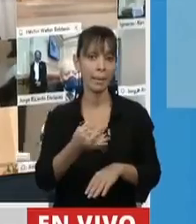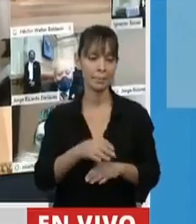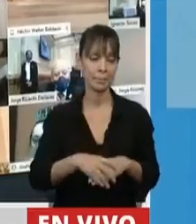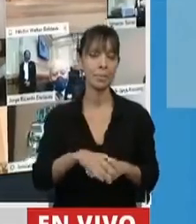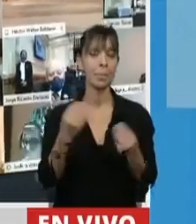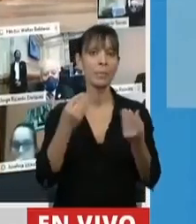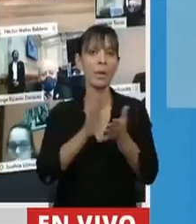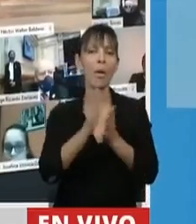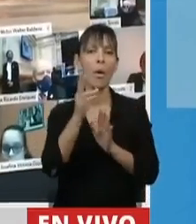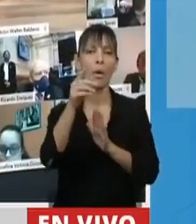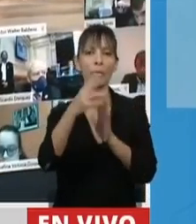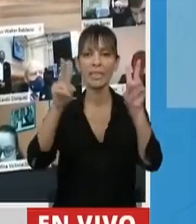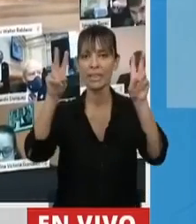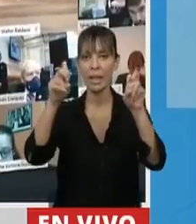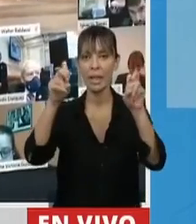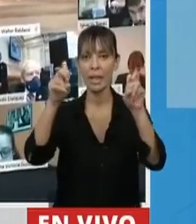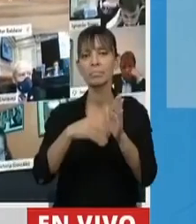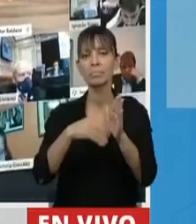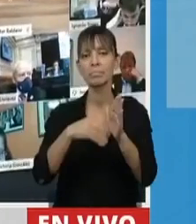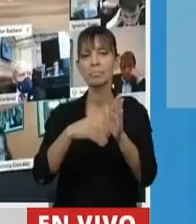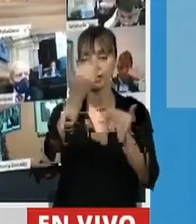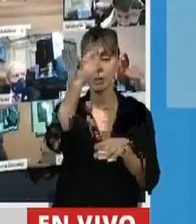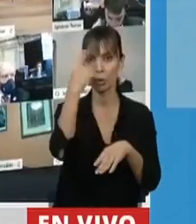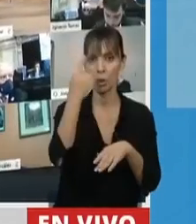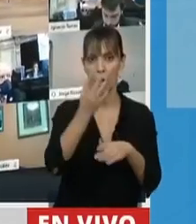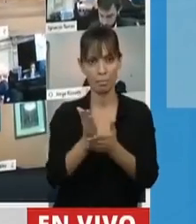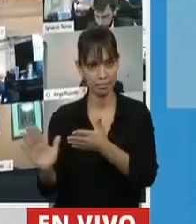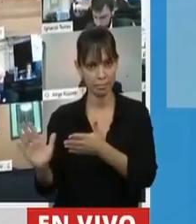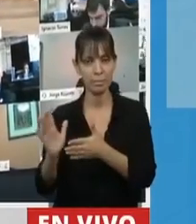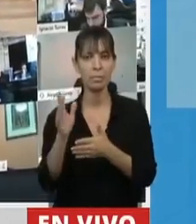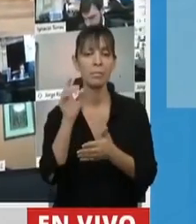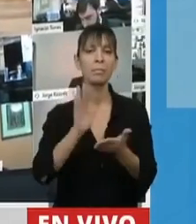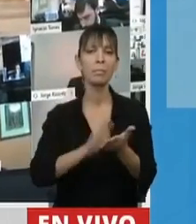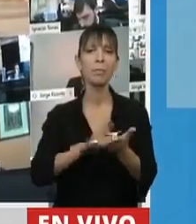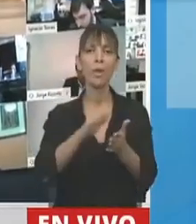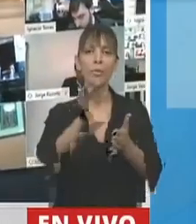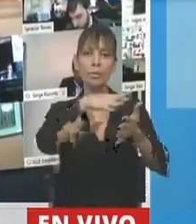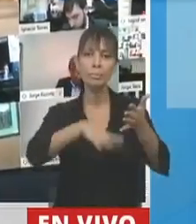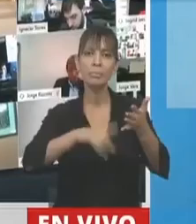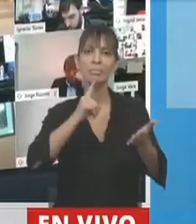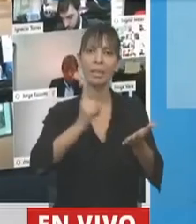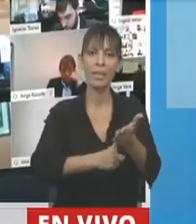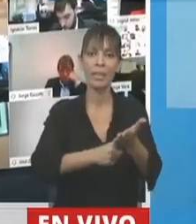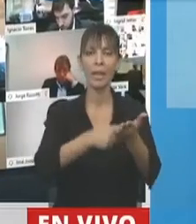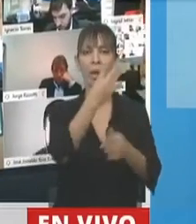tratar un apartamiento de la Constitución por parte del Poder Ejecutivo al dictar el DNU